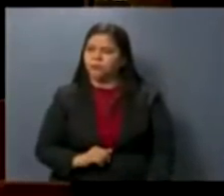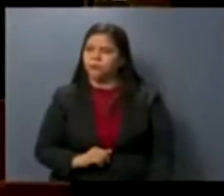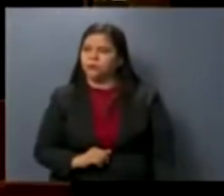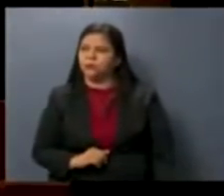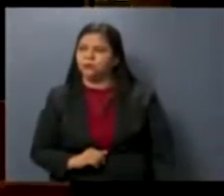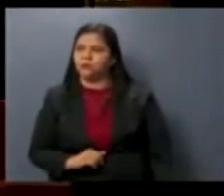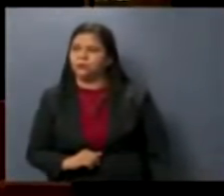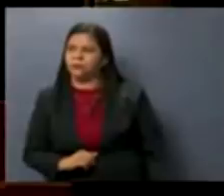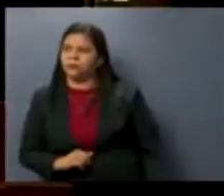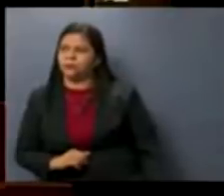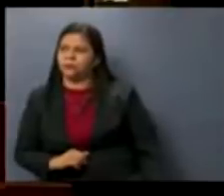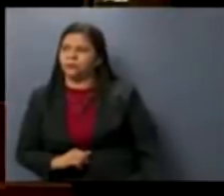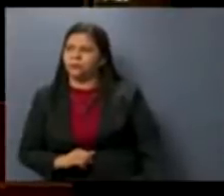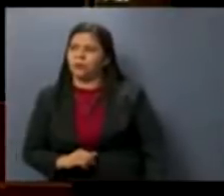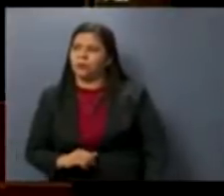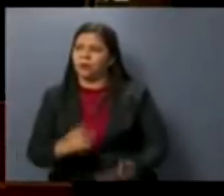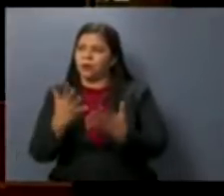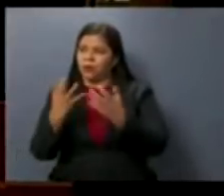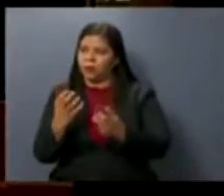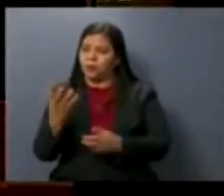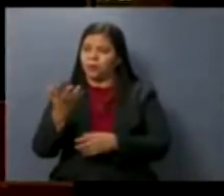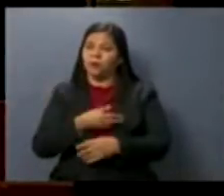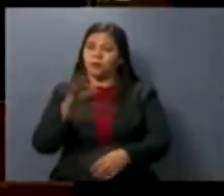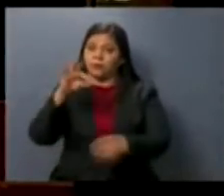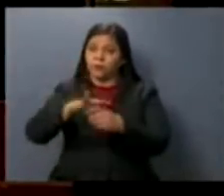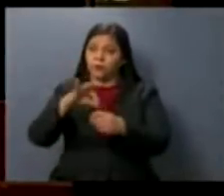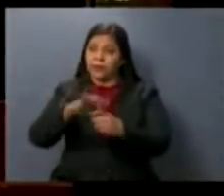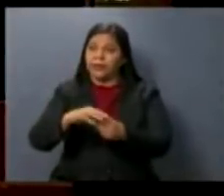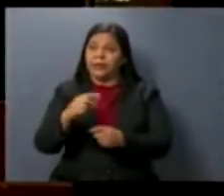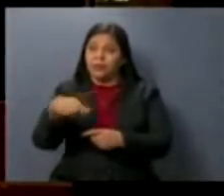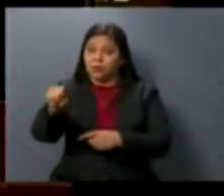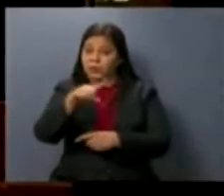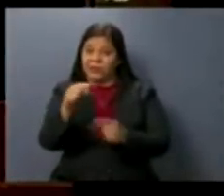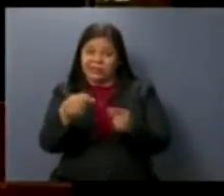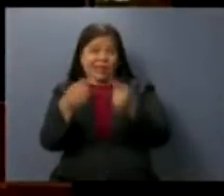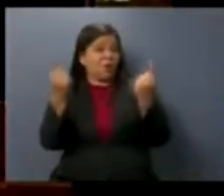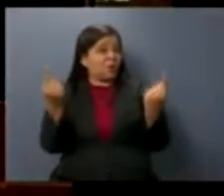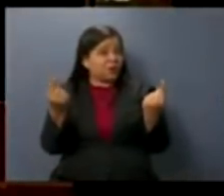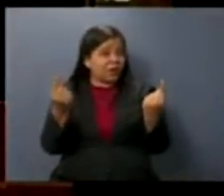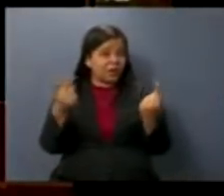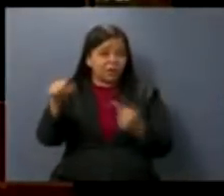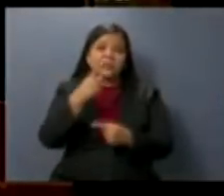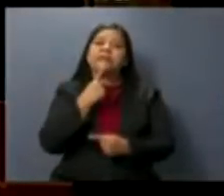Y ahora sometemos a votación de quienes están en contra.